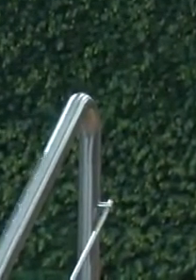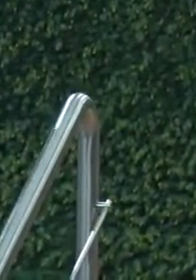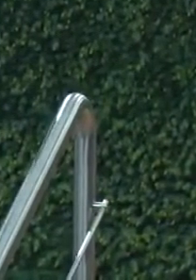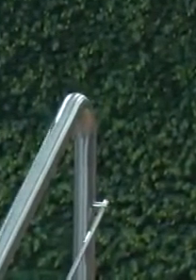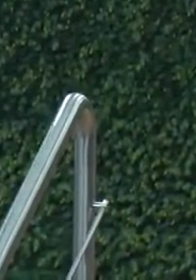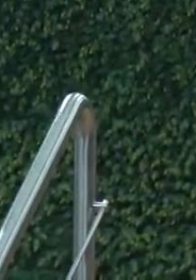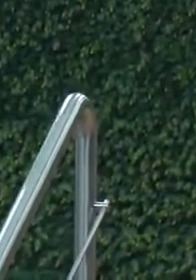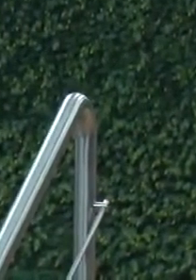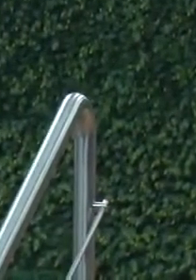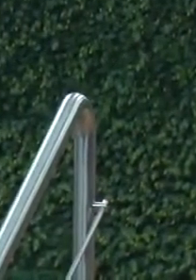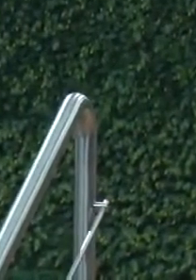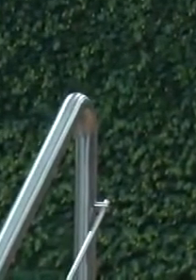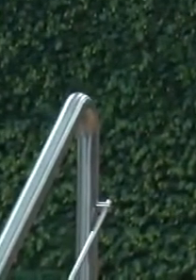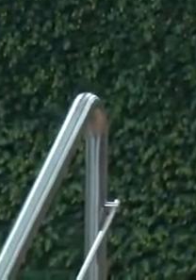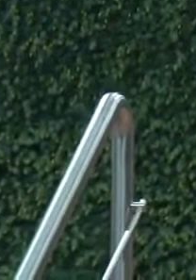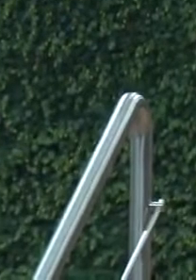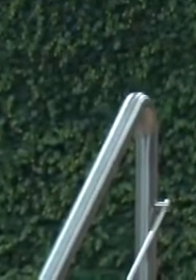buenas.